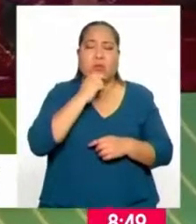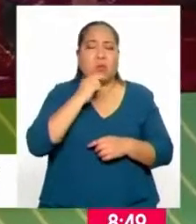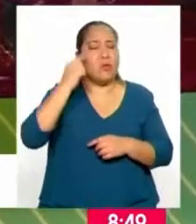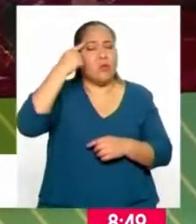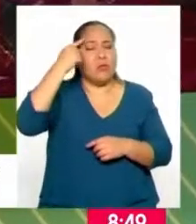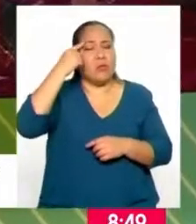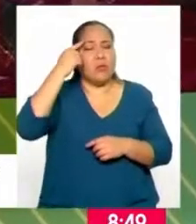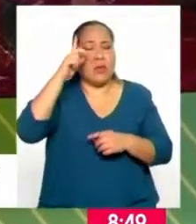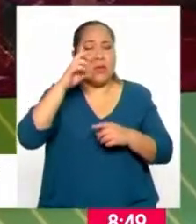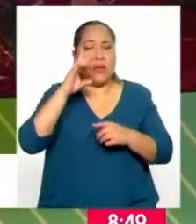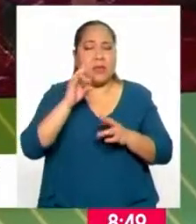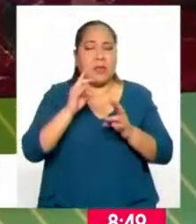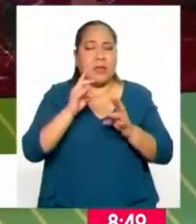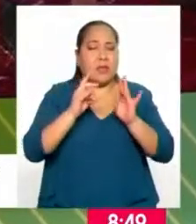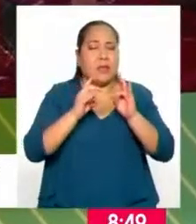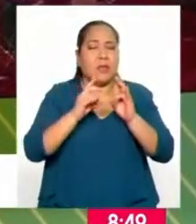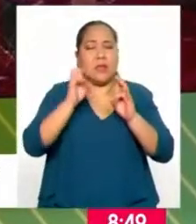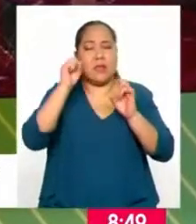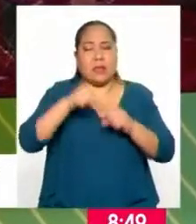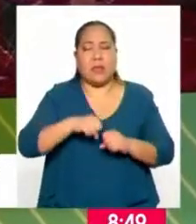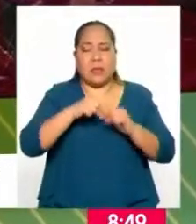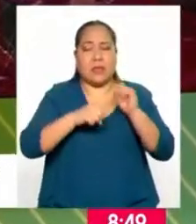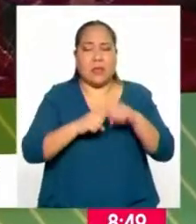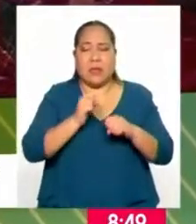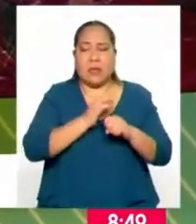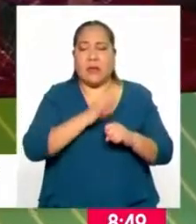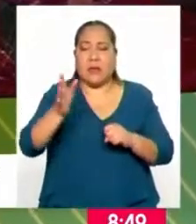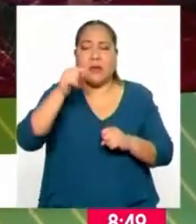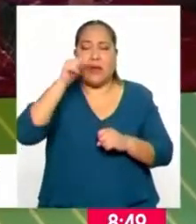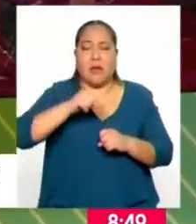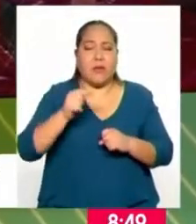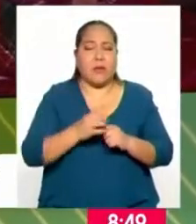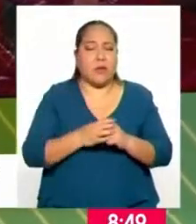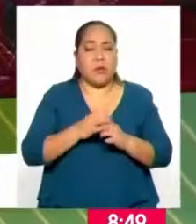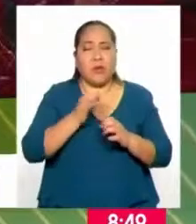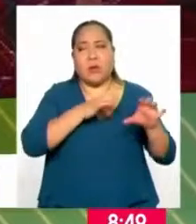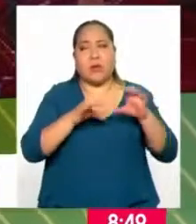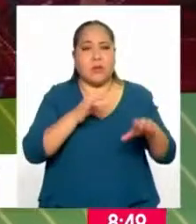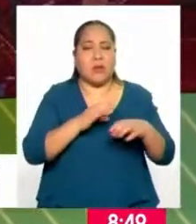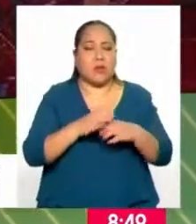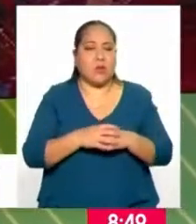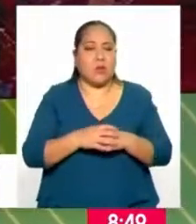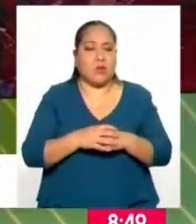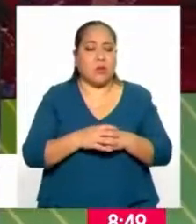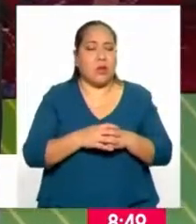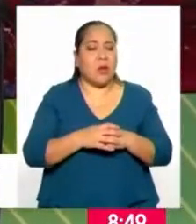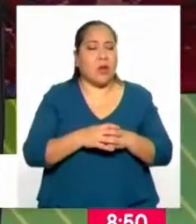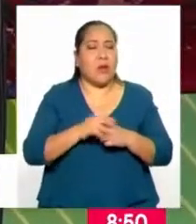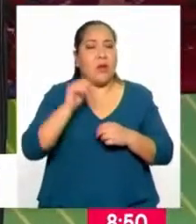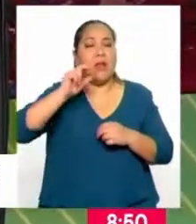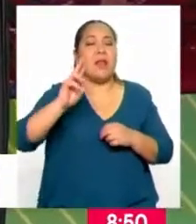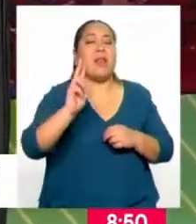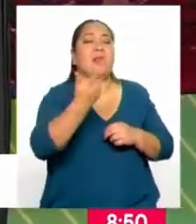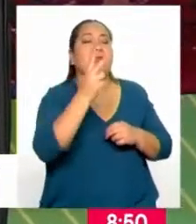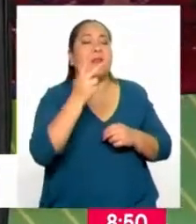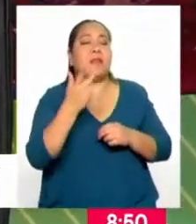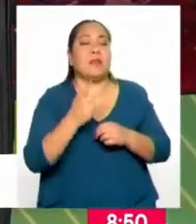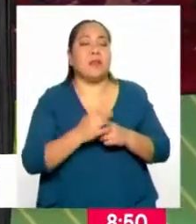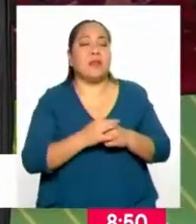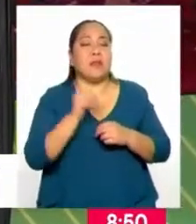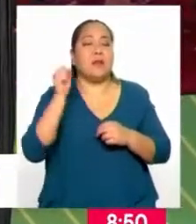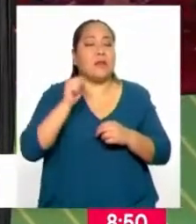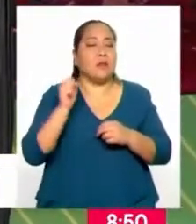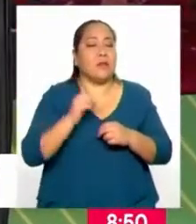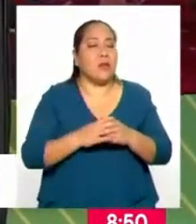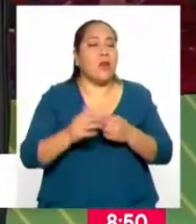que, habiendo revisado esta moción de vacancia, encontramos que, siendo la tercera, lamentablemente